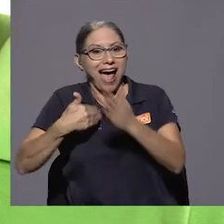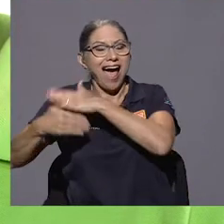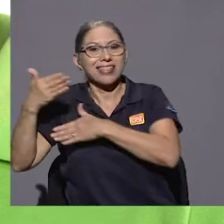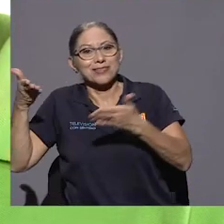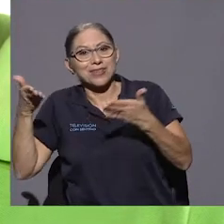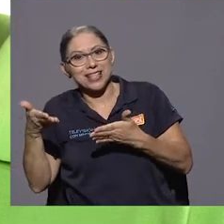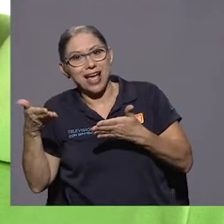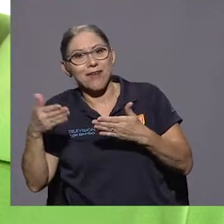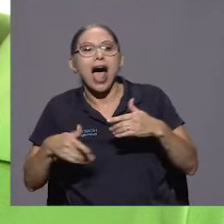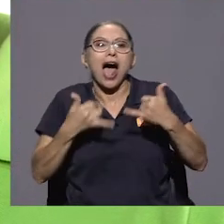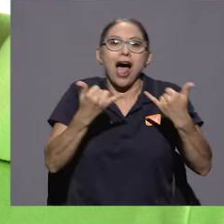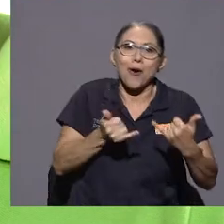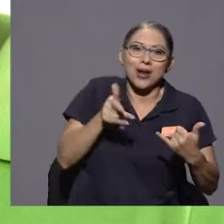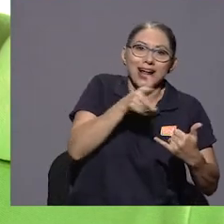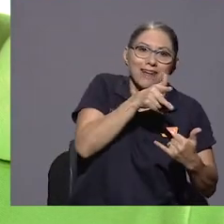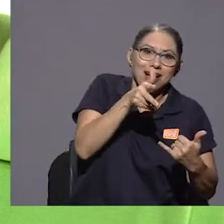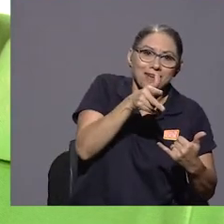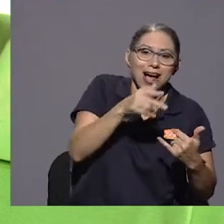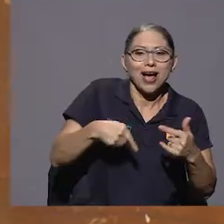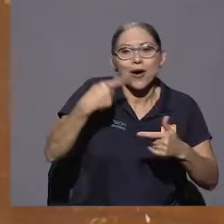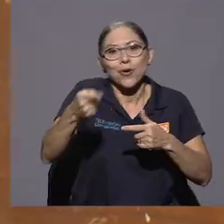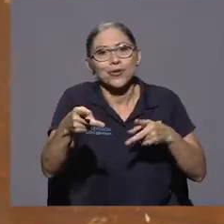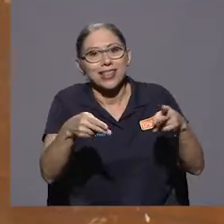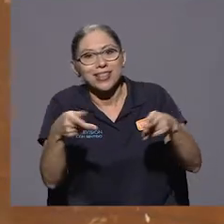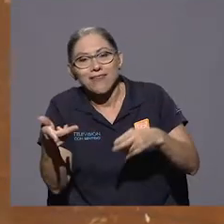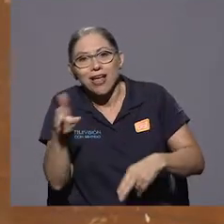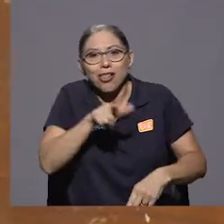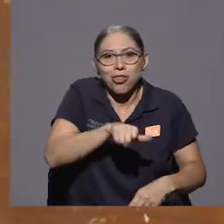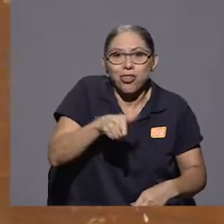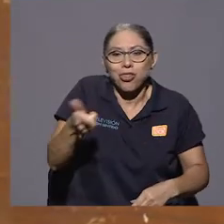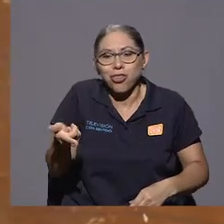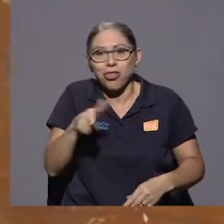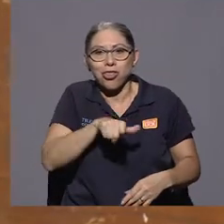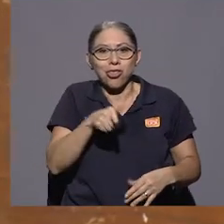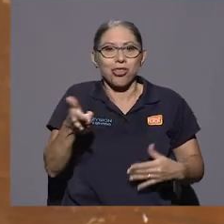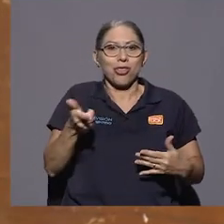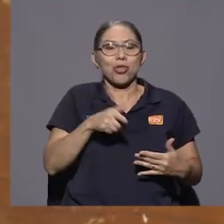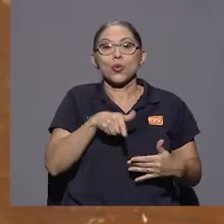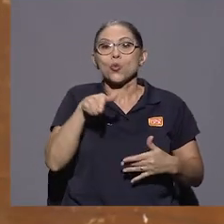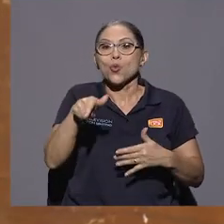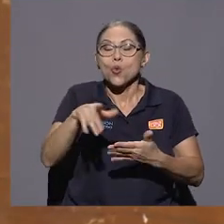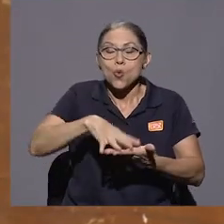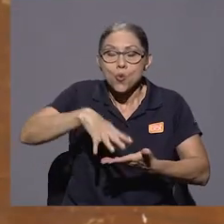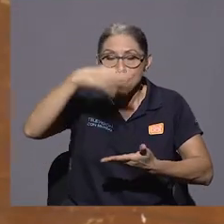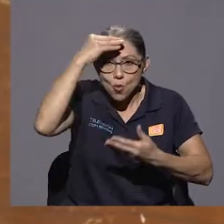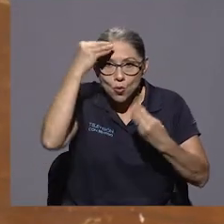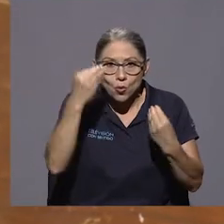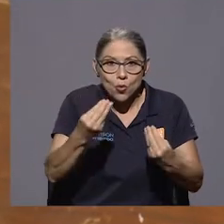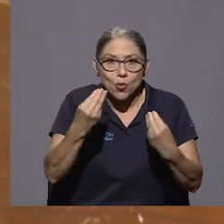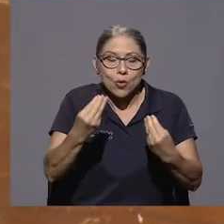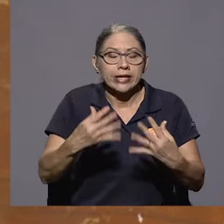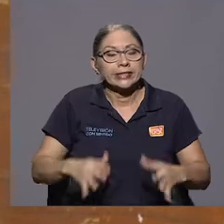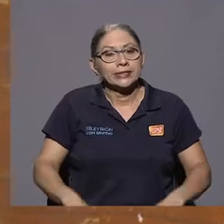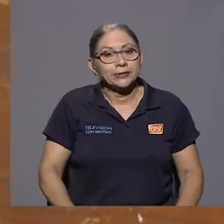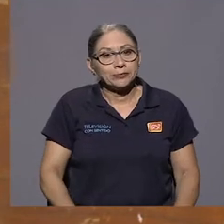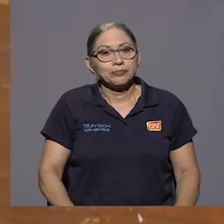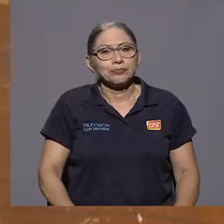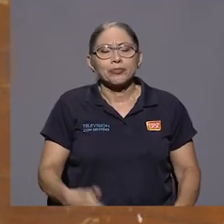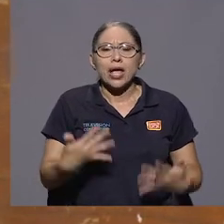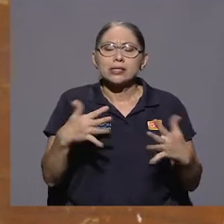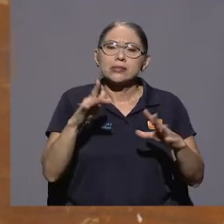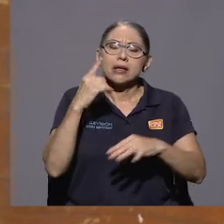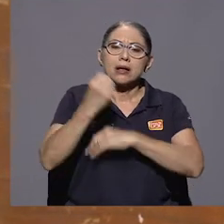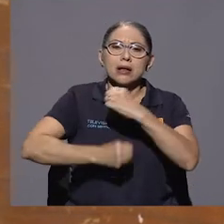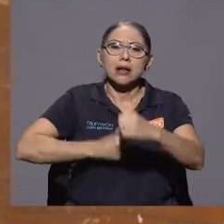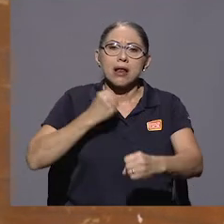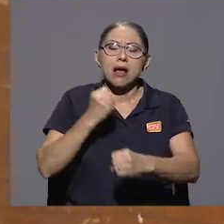otro grababa y otro editaba. Y fue una tremenda escuela hasta que en